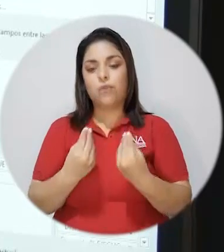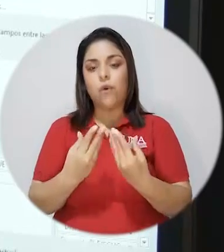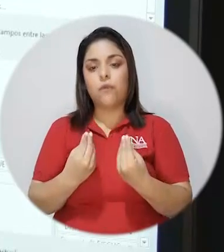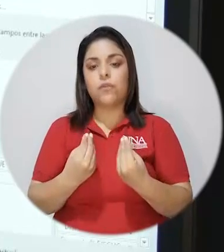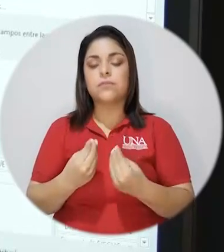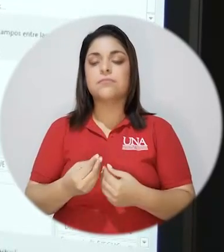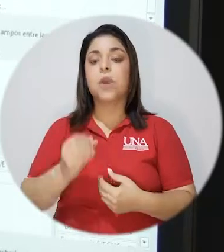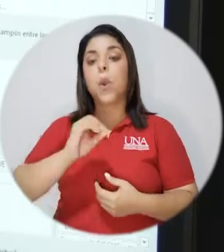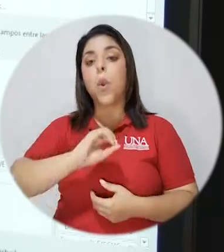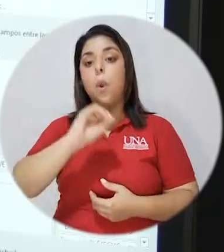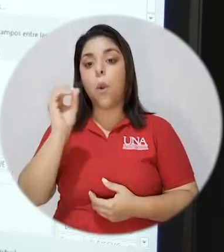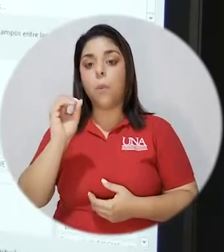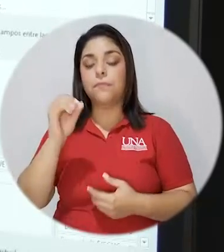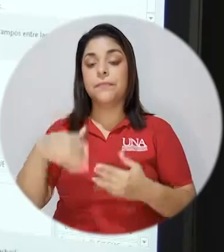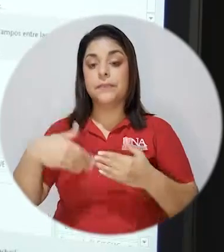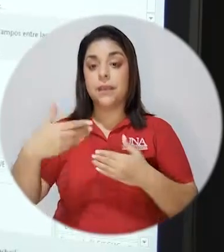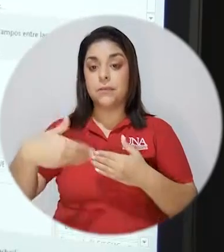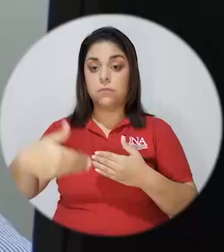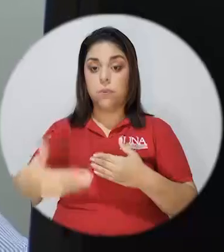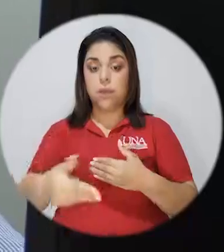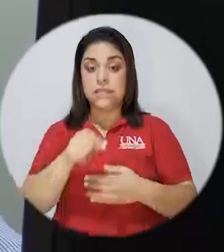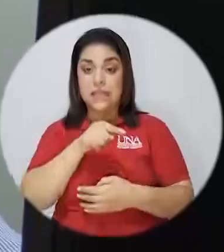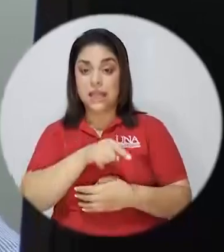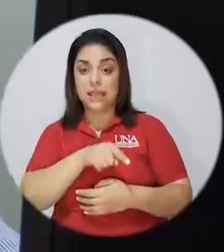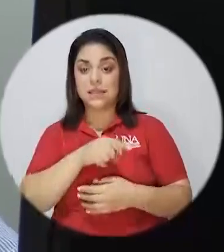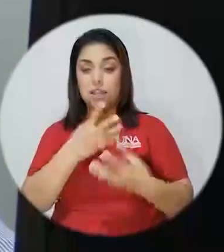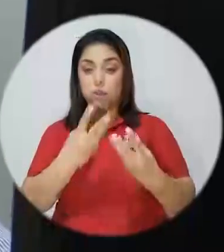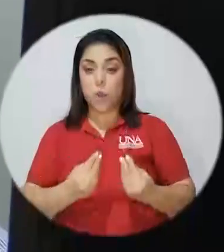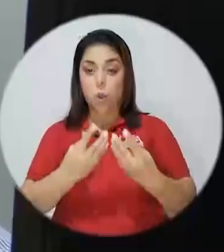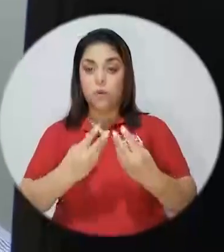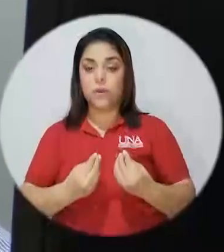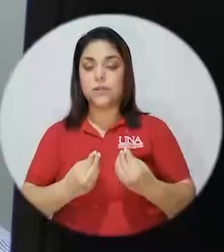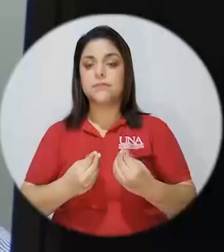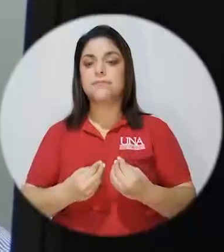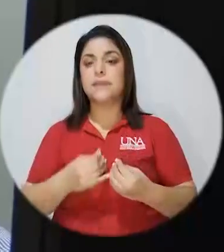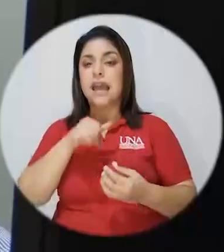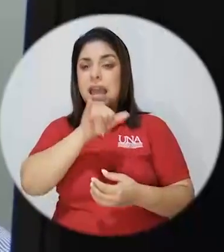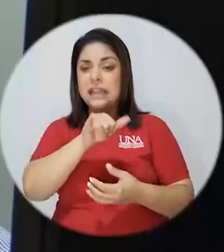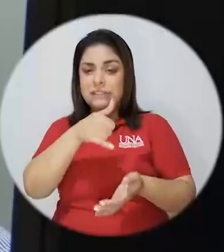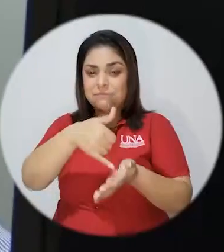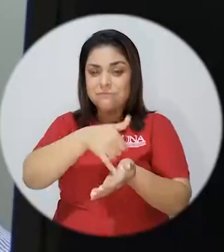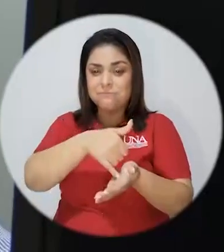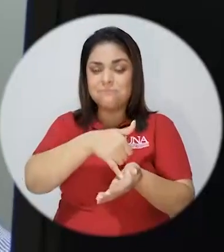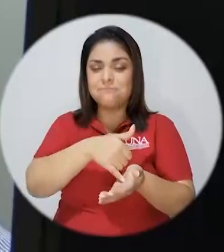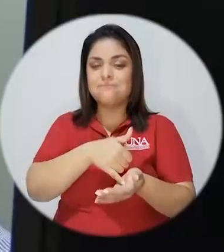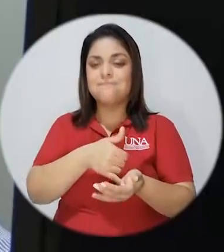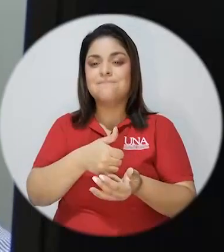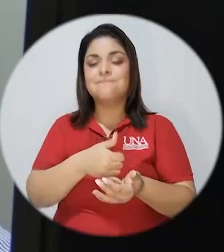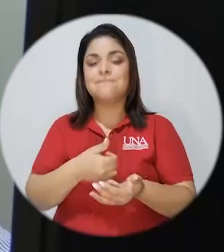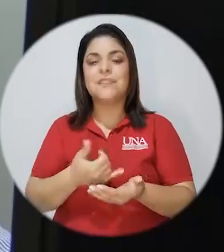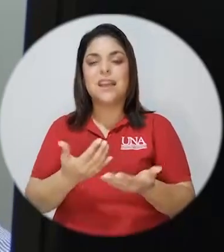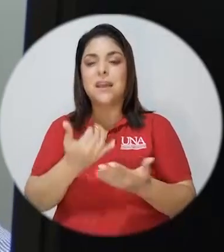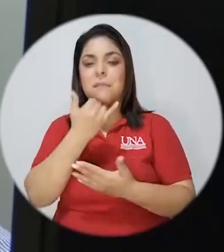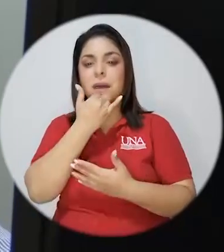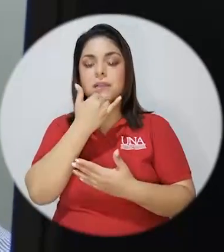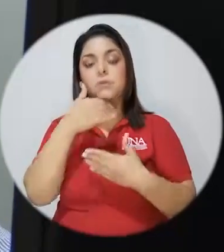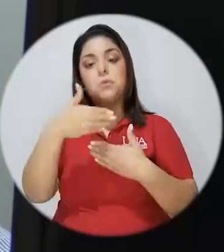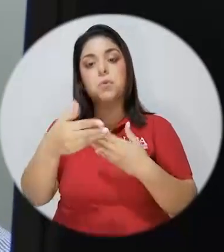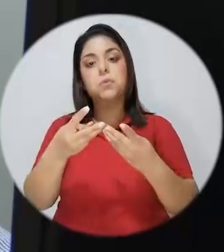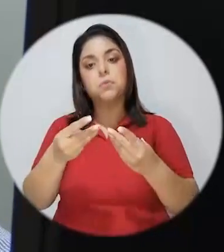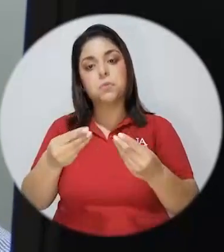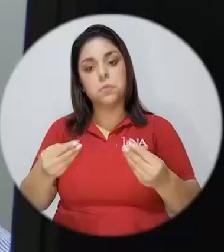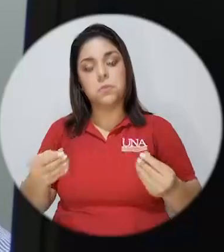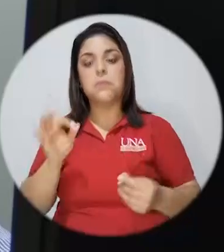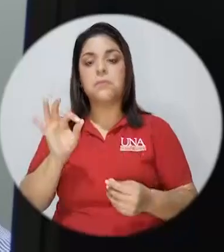Y en versiones posteriores de ese tipo de software, pues esas pulgas o esas vulnerabilidades